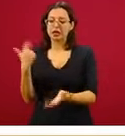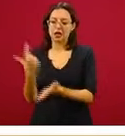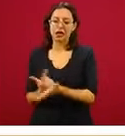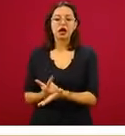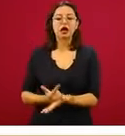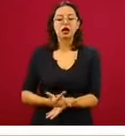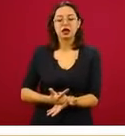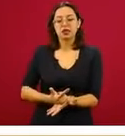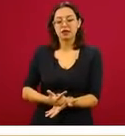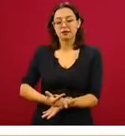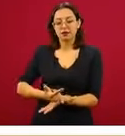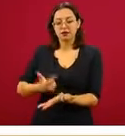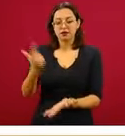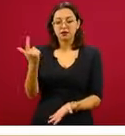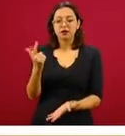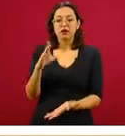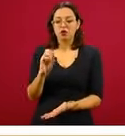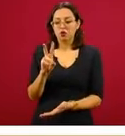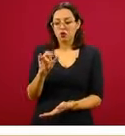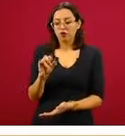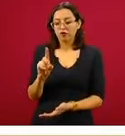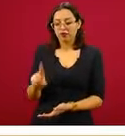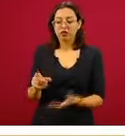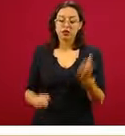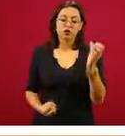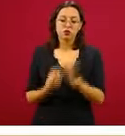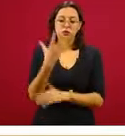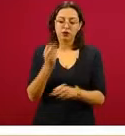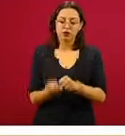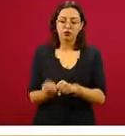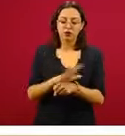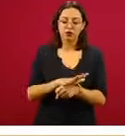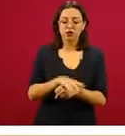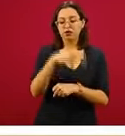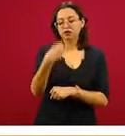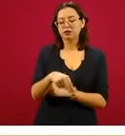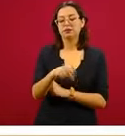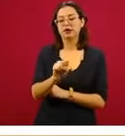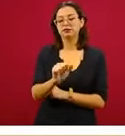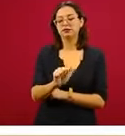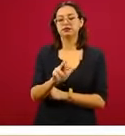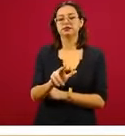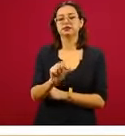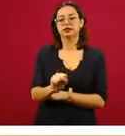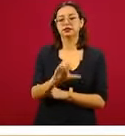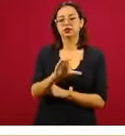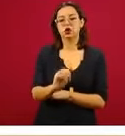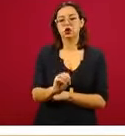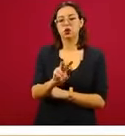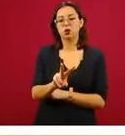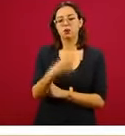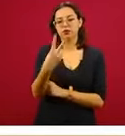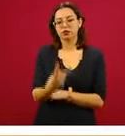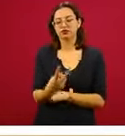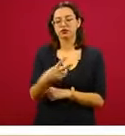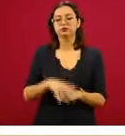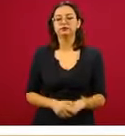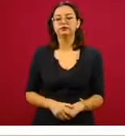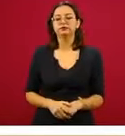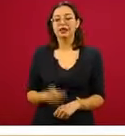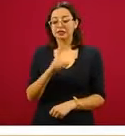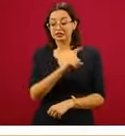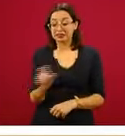enfermedad COVID causada por el nuevo coronavirus SARS-CoV-2. Se han analizado más de